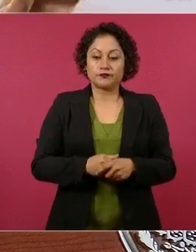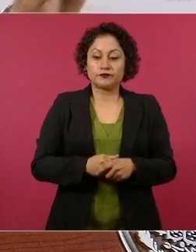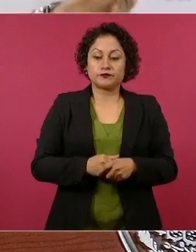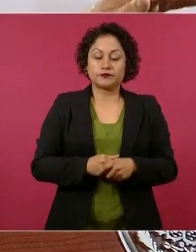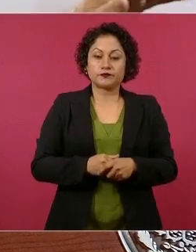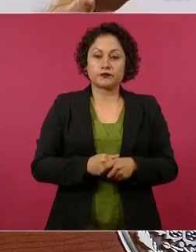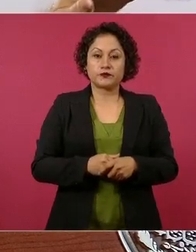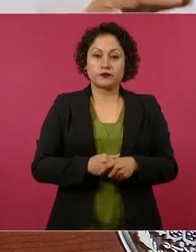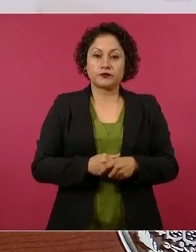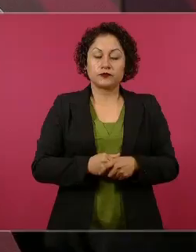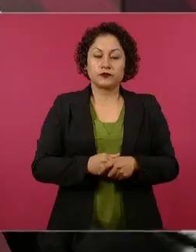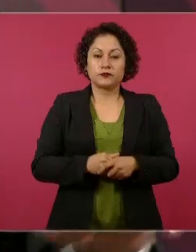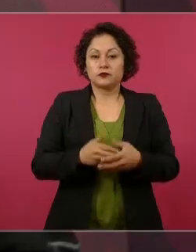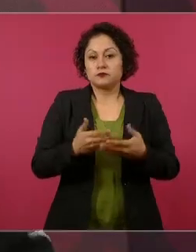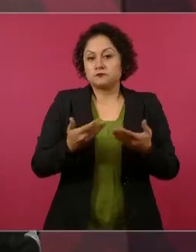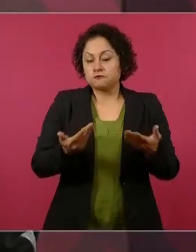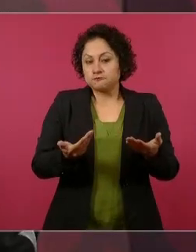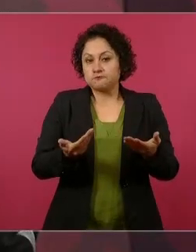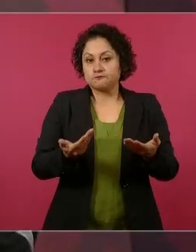compensarlo, para